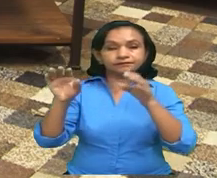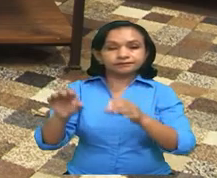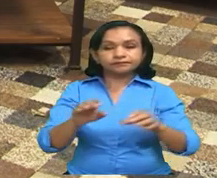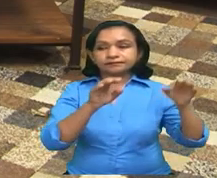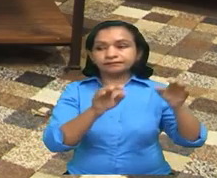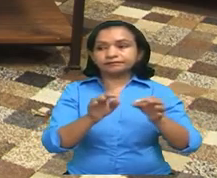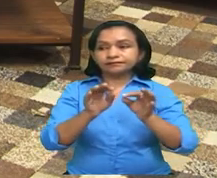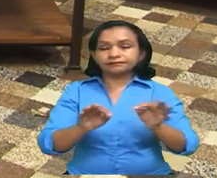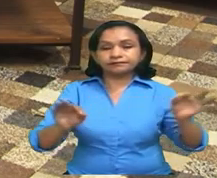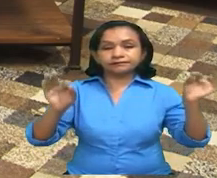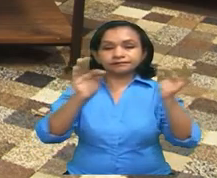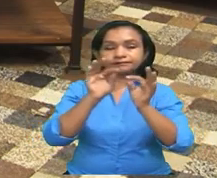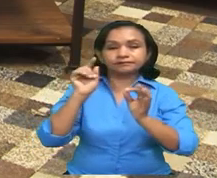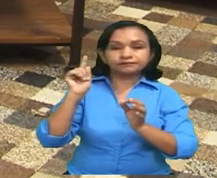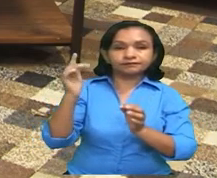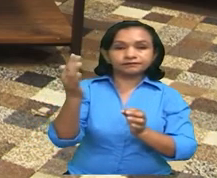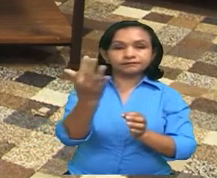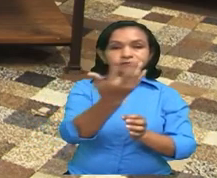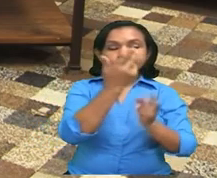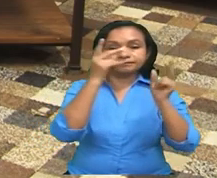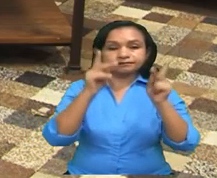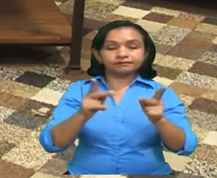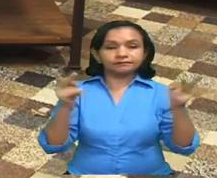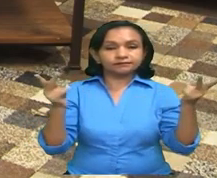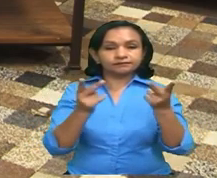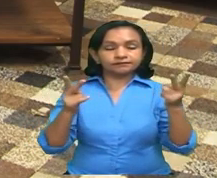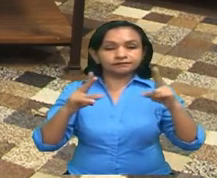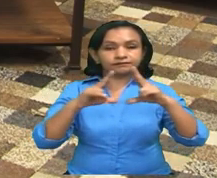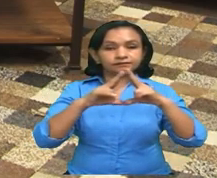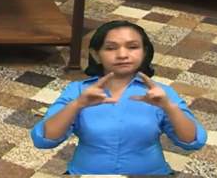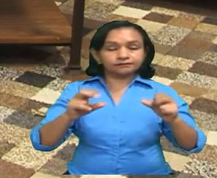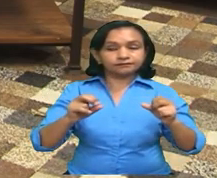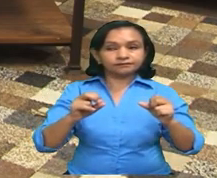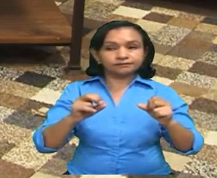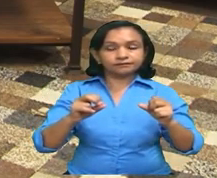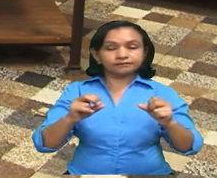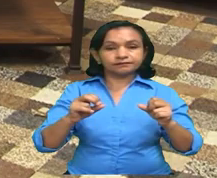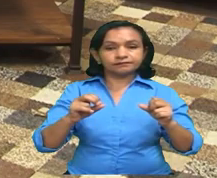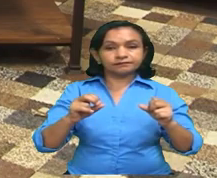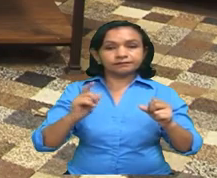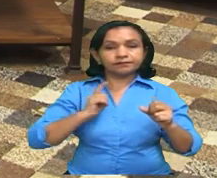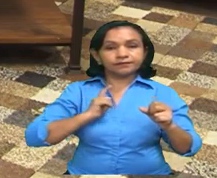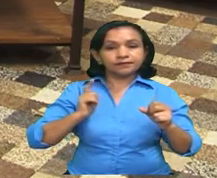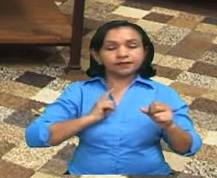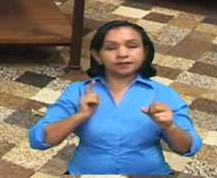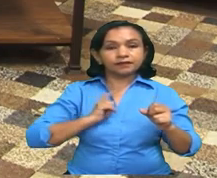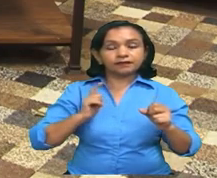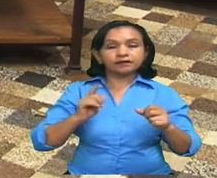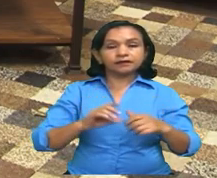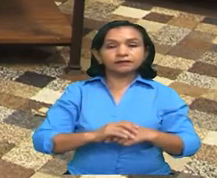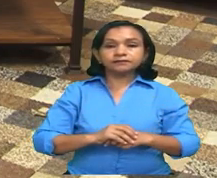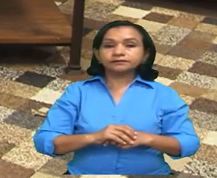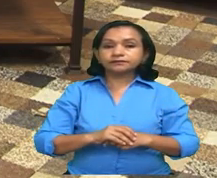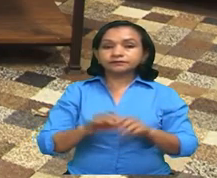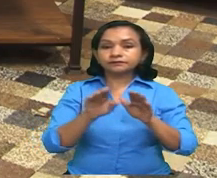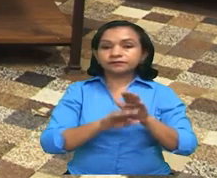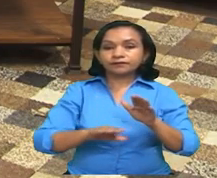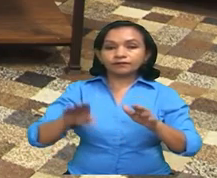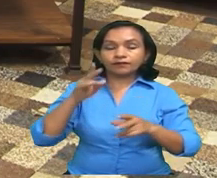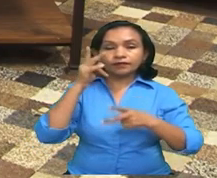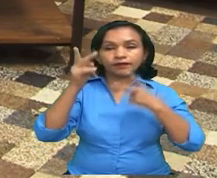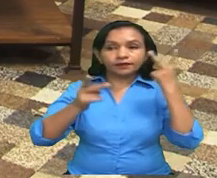se sienta bien atendido. Ah, okay. Bueno, Mara, quería agradecerte tu participación en nuestro programa